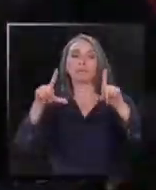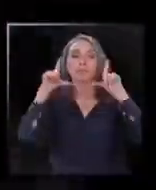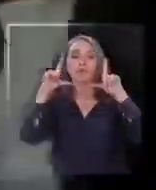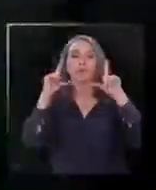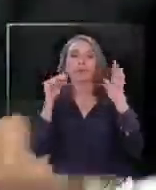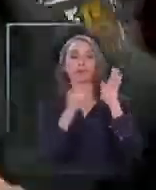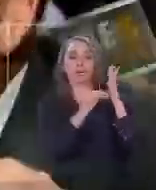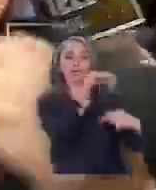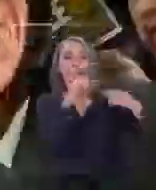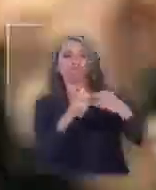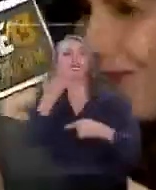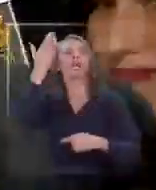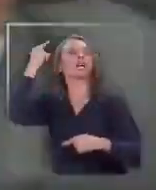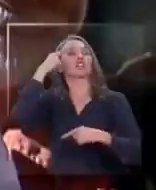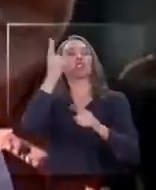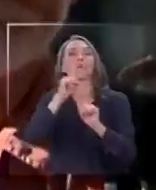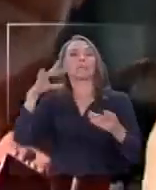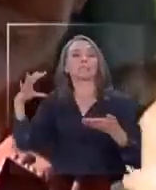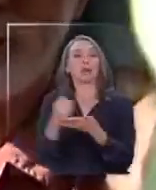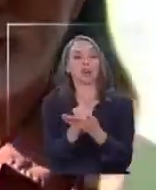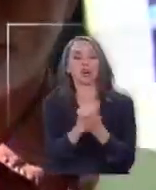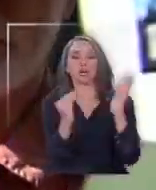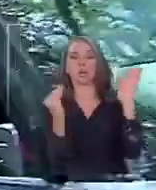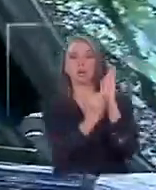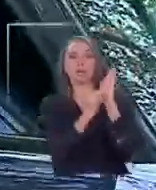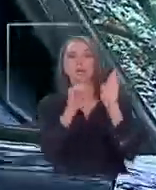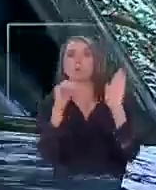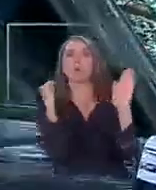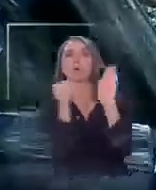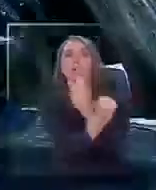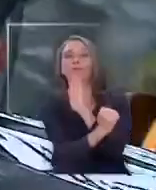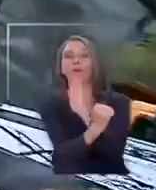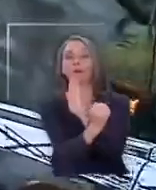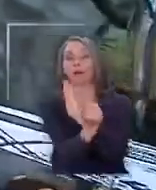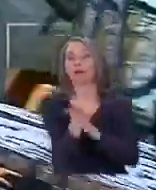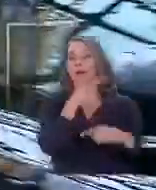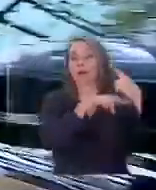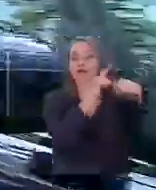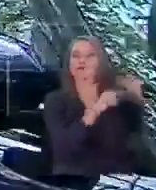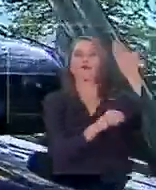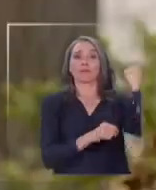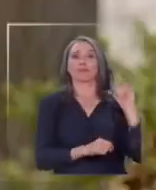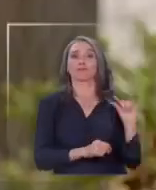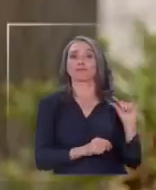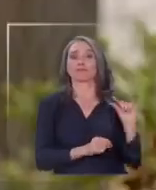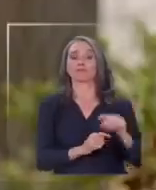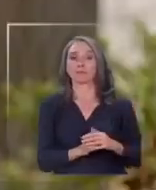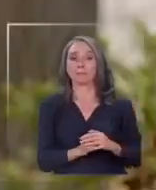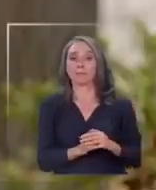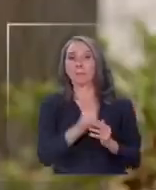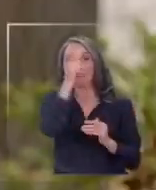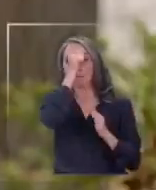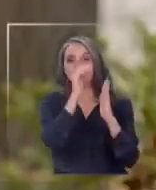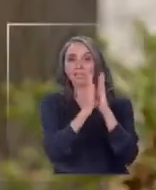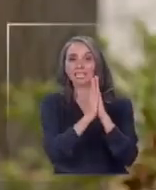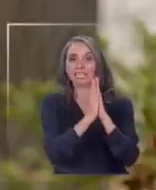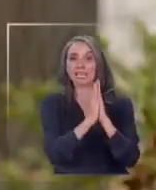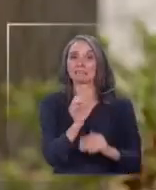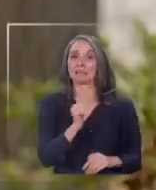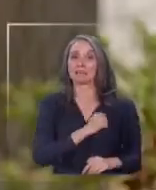hitos impensados e indelebles que marcaron nuestra historia reciente. Que la Iglesia